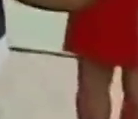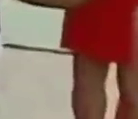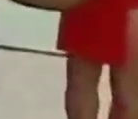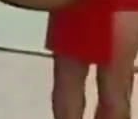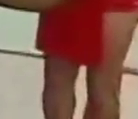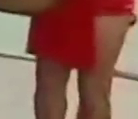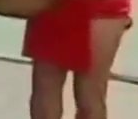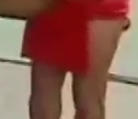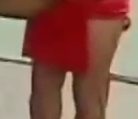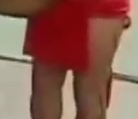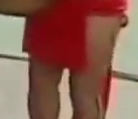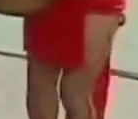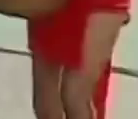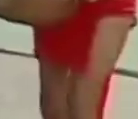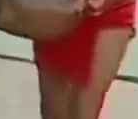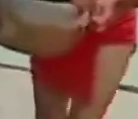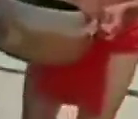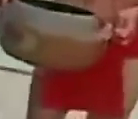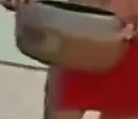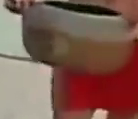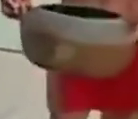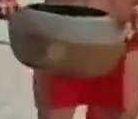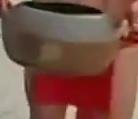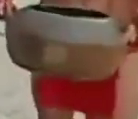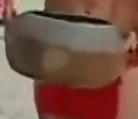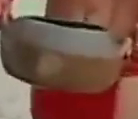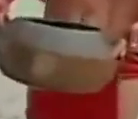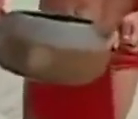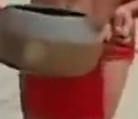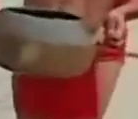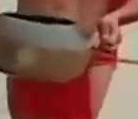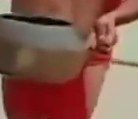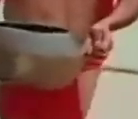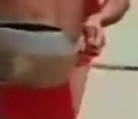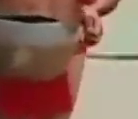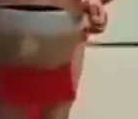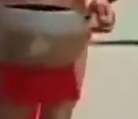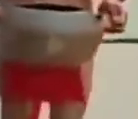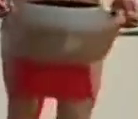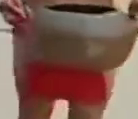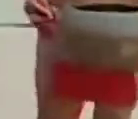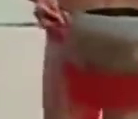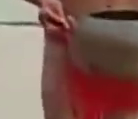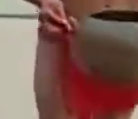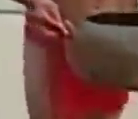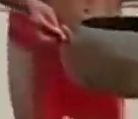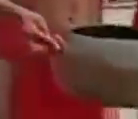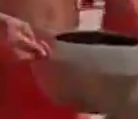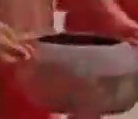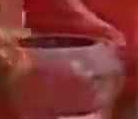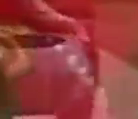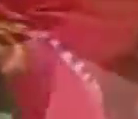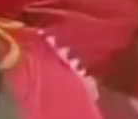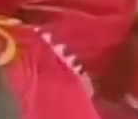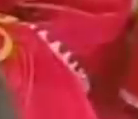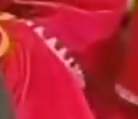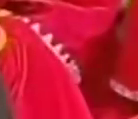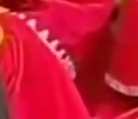gobierno, parte de las tradiciones de los pueblos originarios en este contexto de respaldo, de apoyo, de